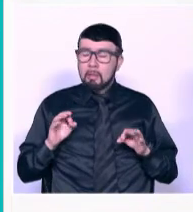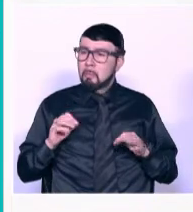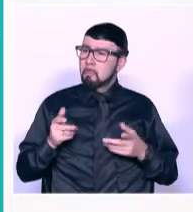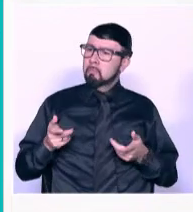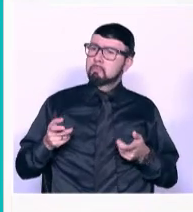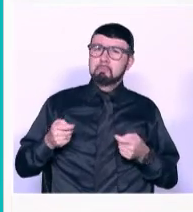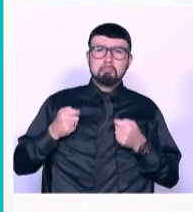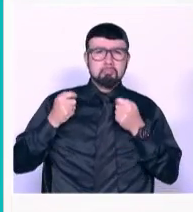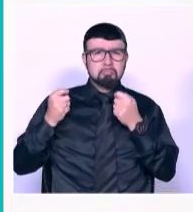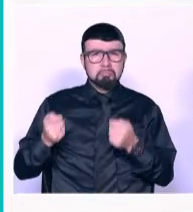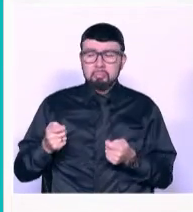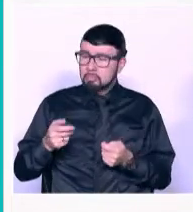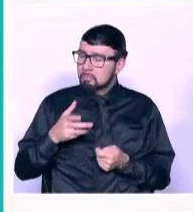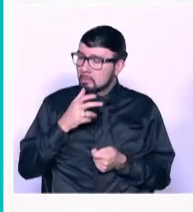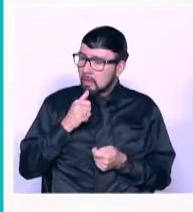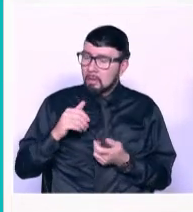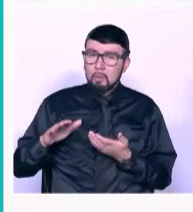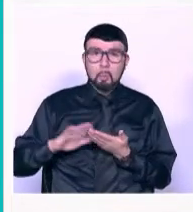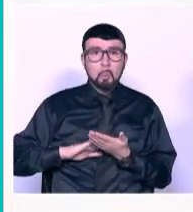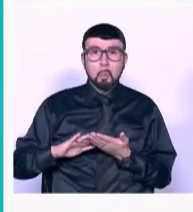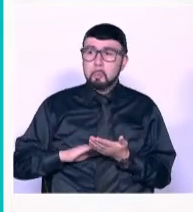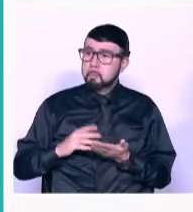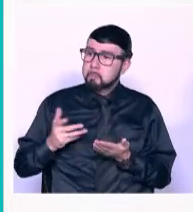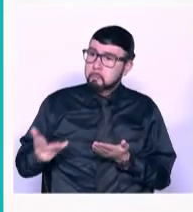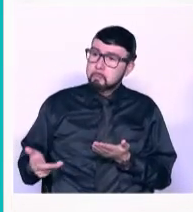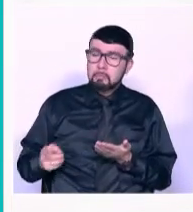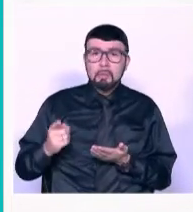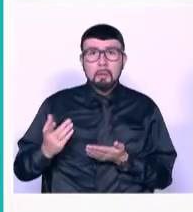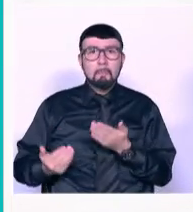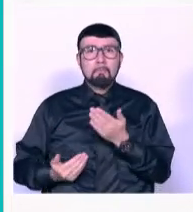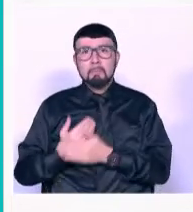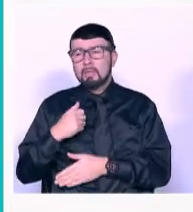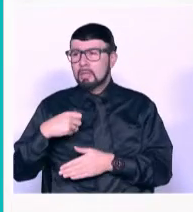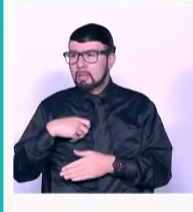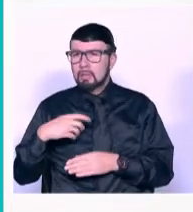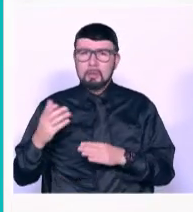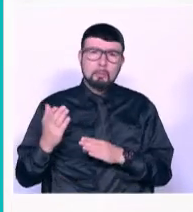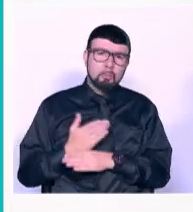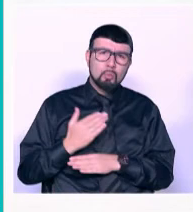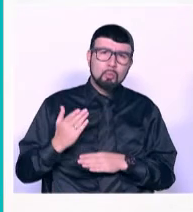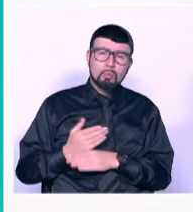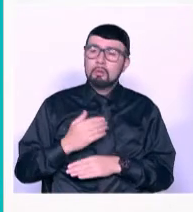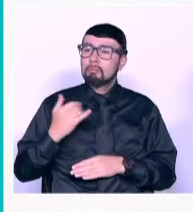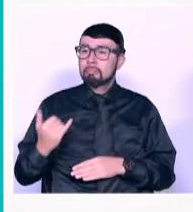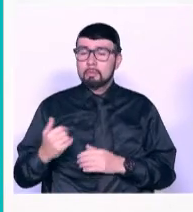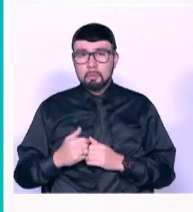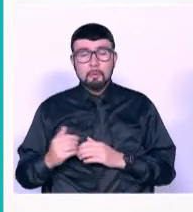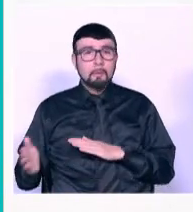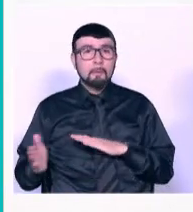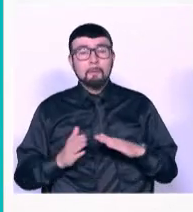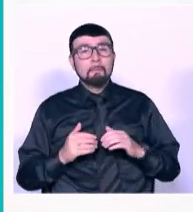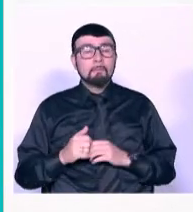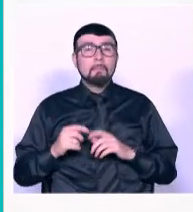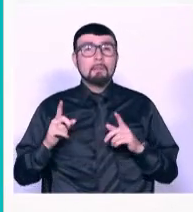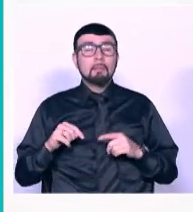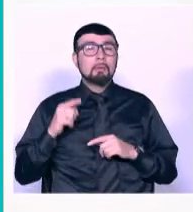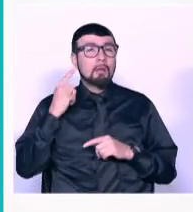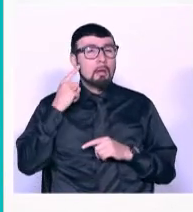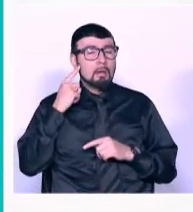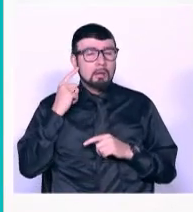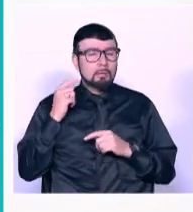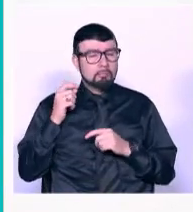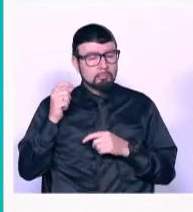recibe los nutrientes y empieza a tener inconvenientes. La acupuntura también nos sirve,